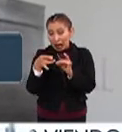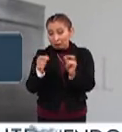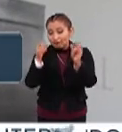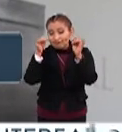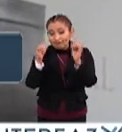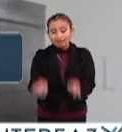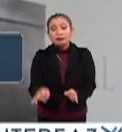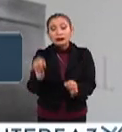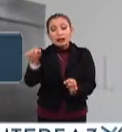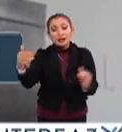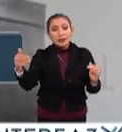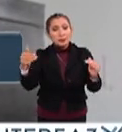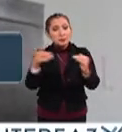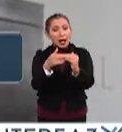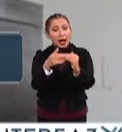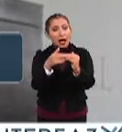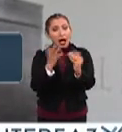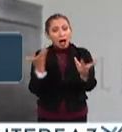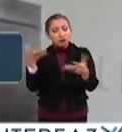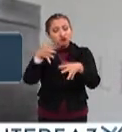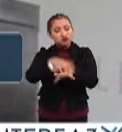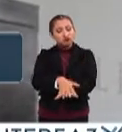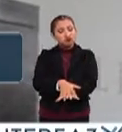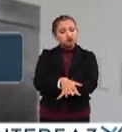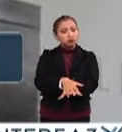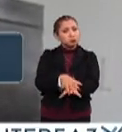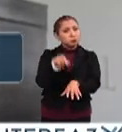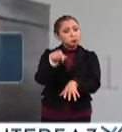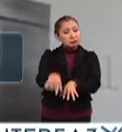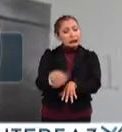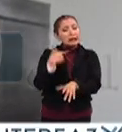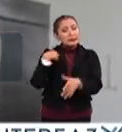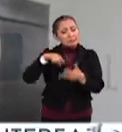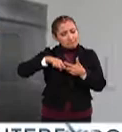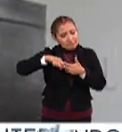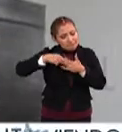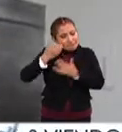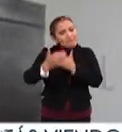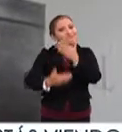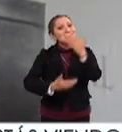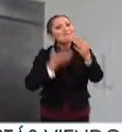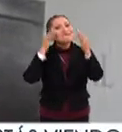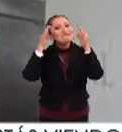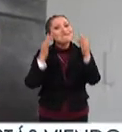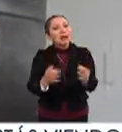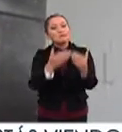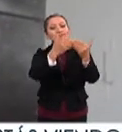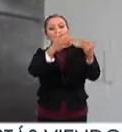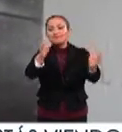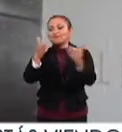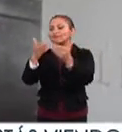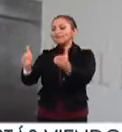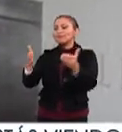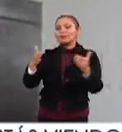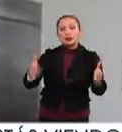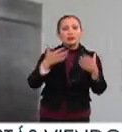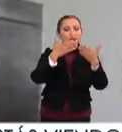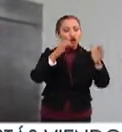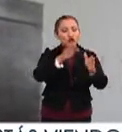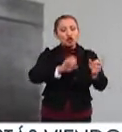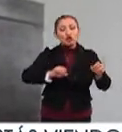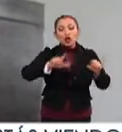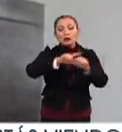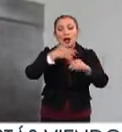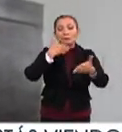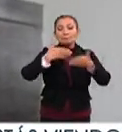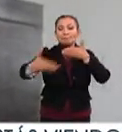calidad, equidad e inclusión, es la llave maestra que abre las puertas a una